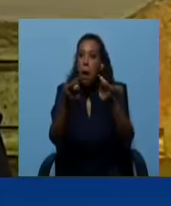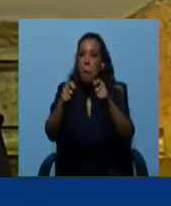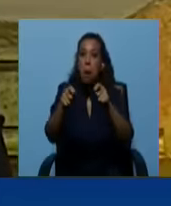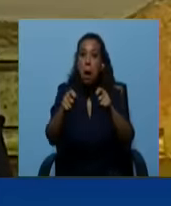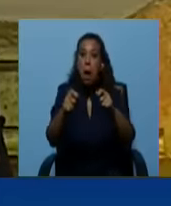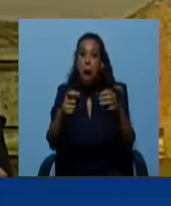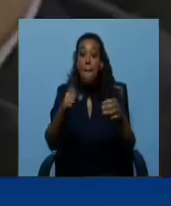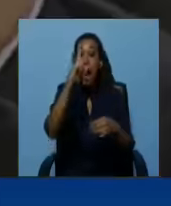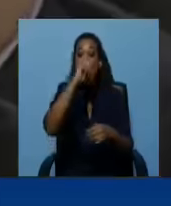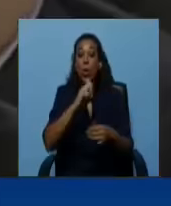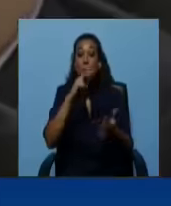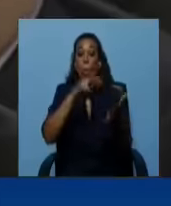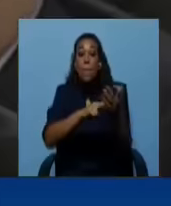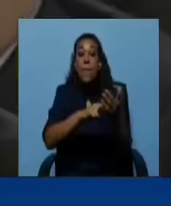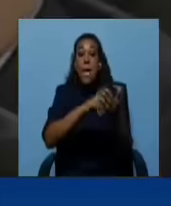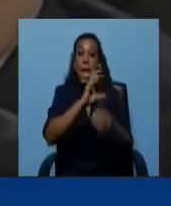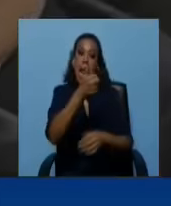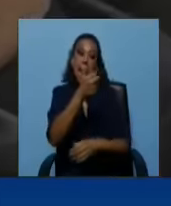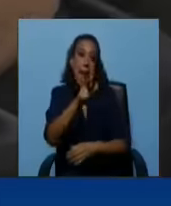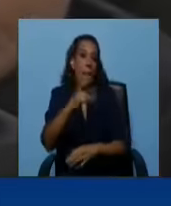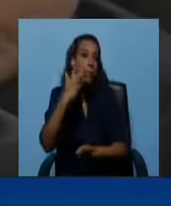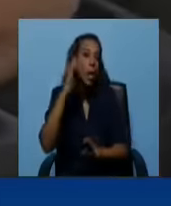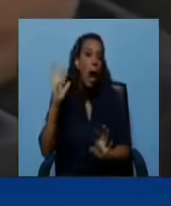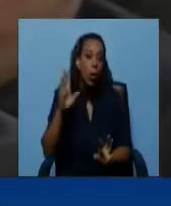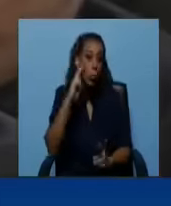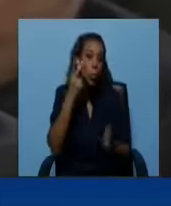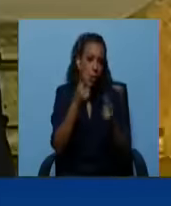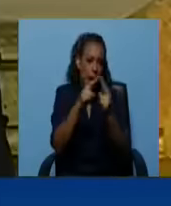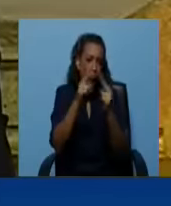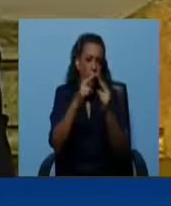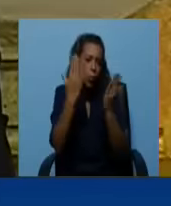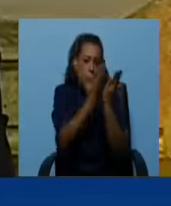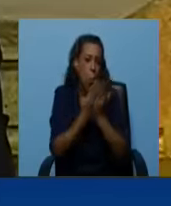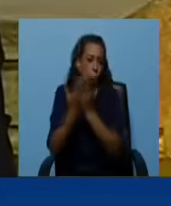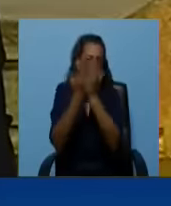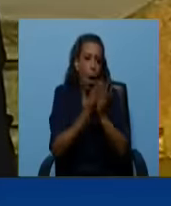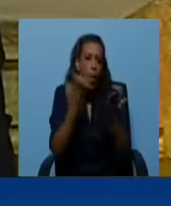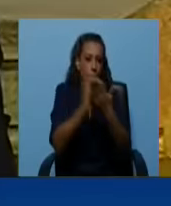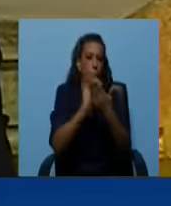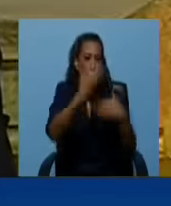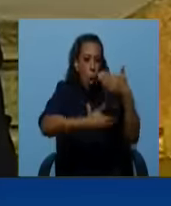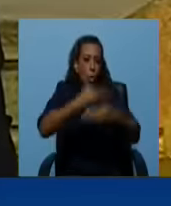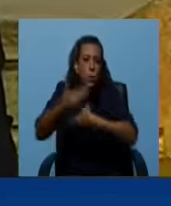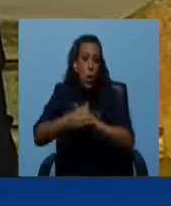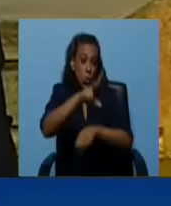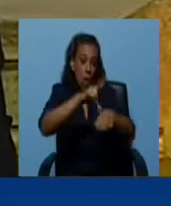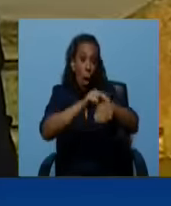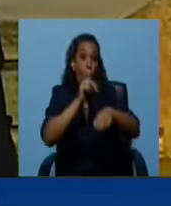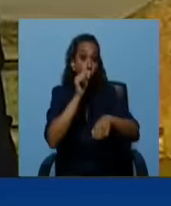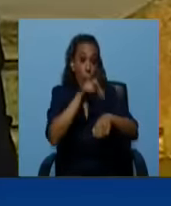Ya para el año 2013, pudiéramos decir, ustedes los economistas que estudian tanto estos procesos, doctor